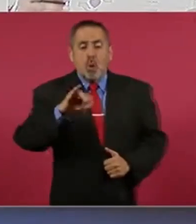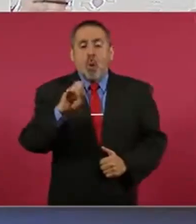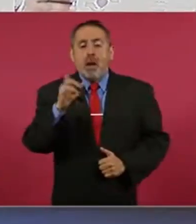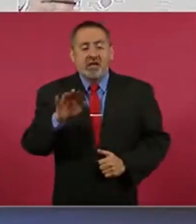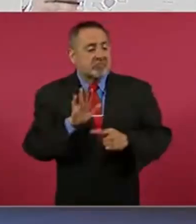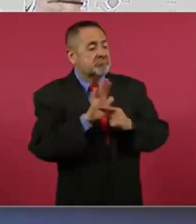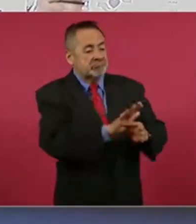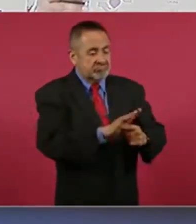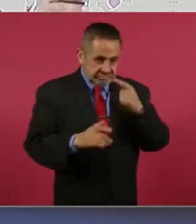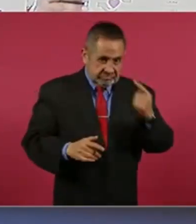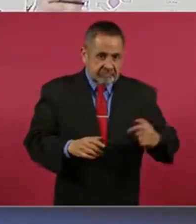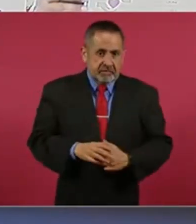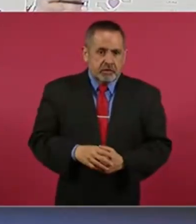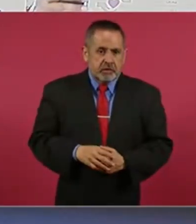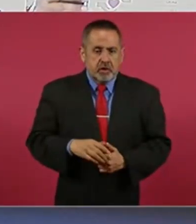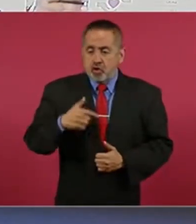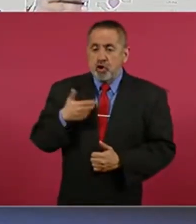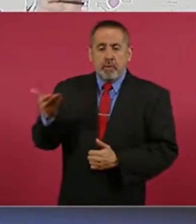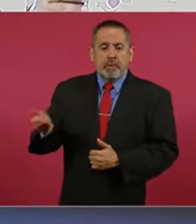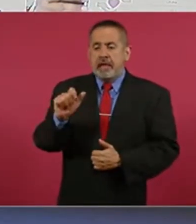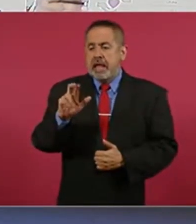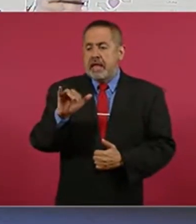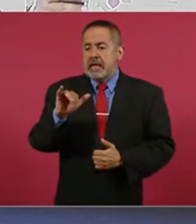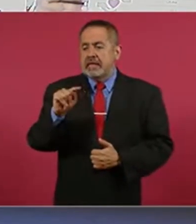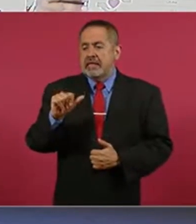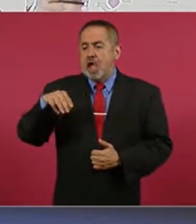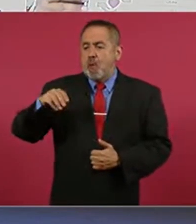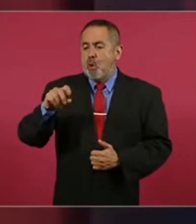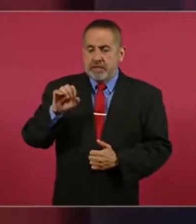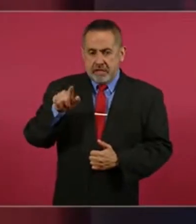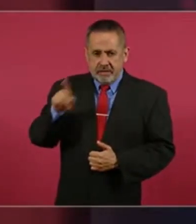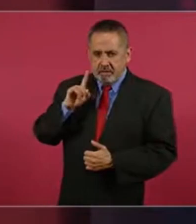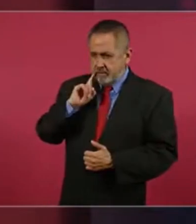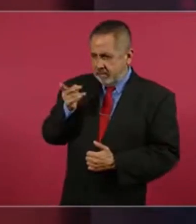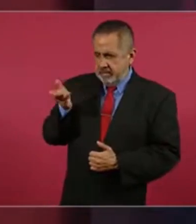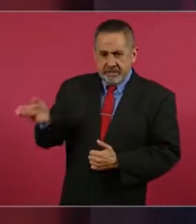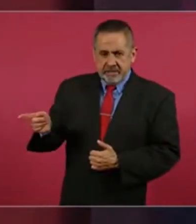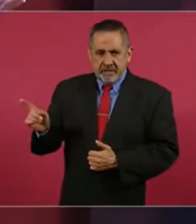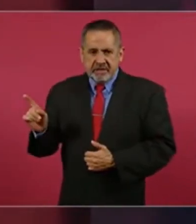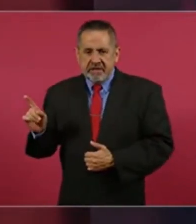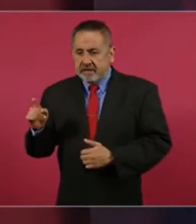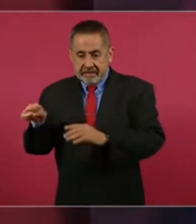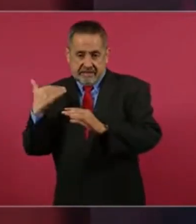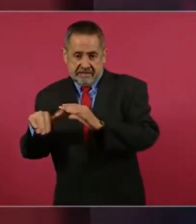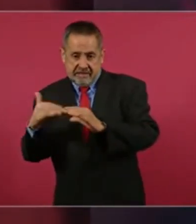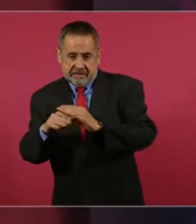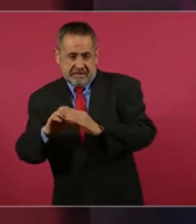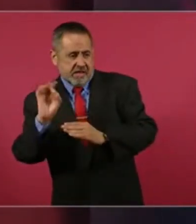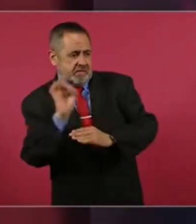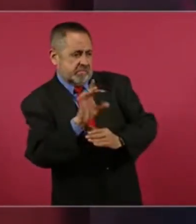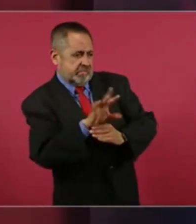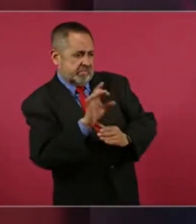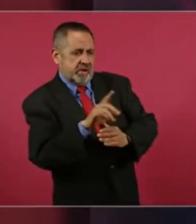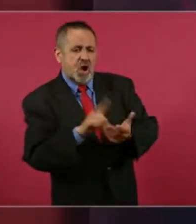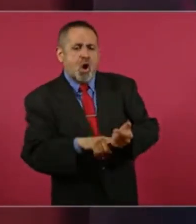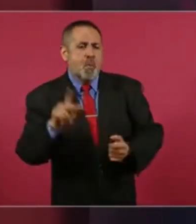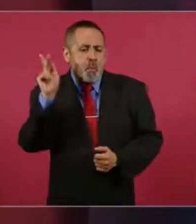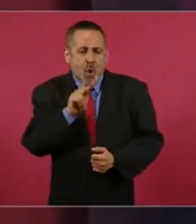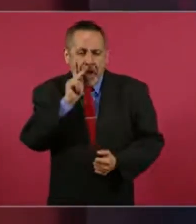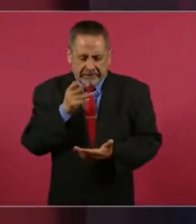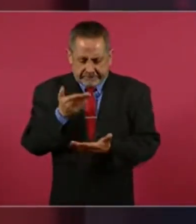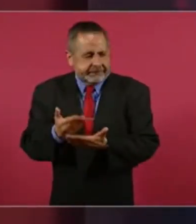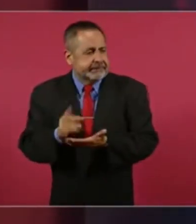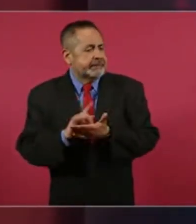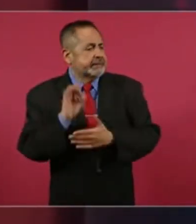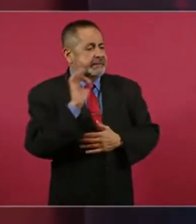demostrar? Voy a pedirle a Ariadna Montiel que te envíe las pruebas